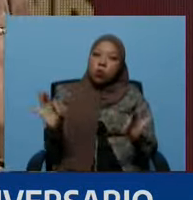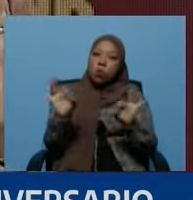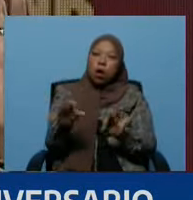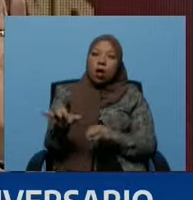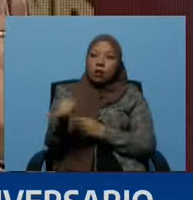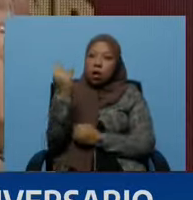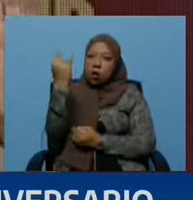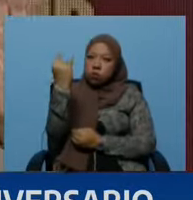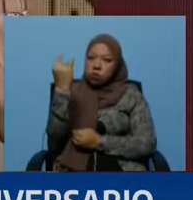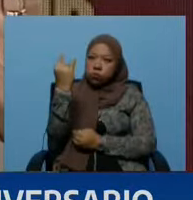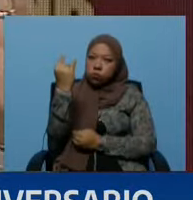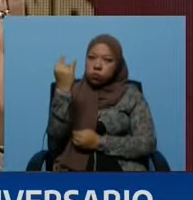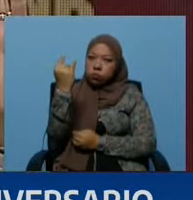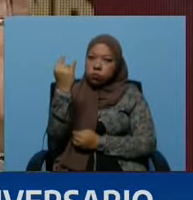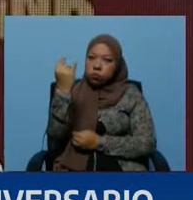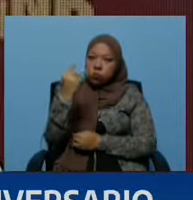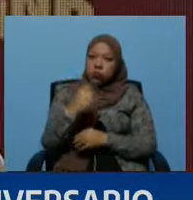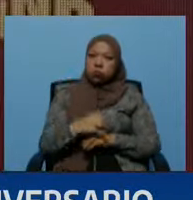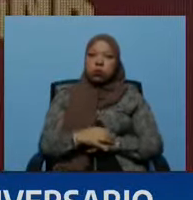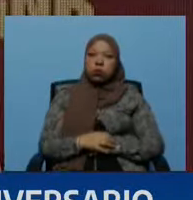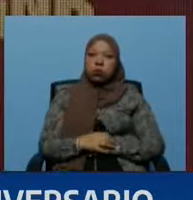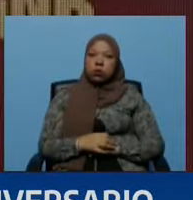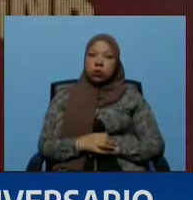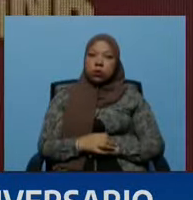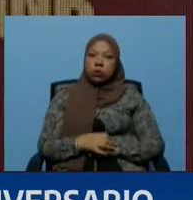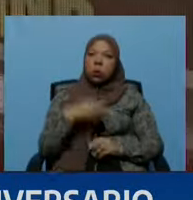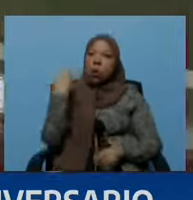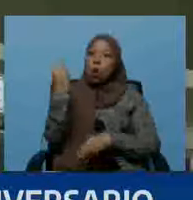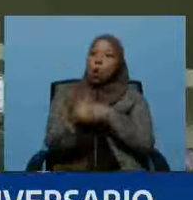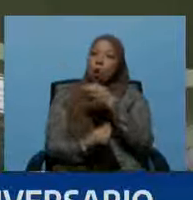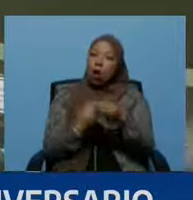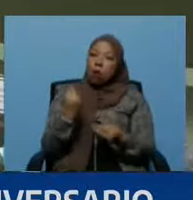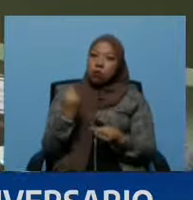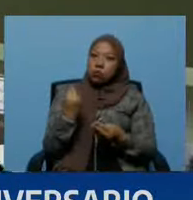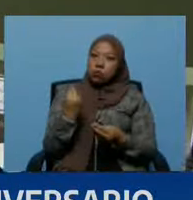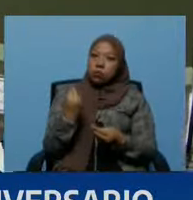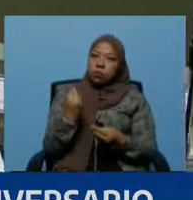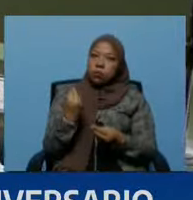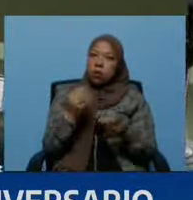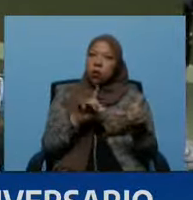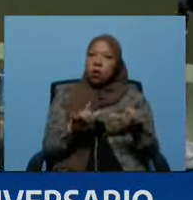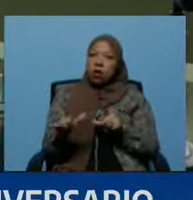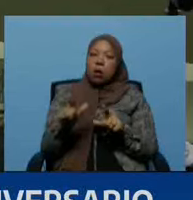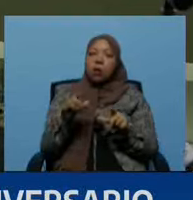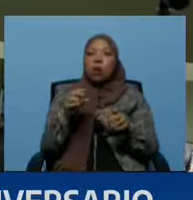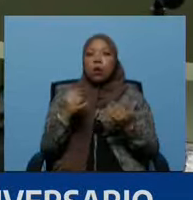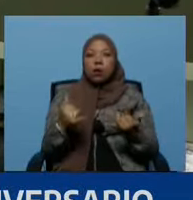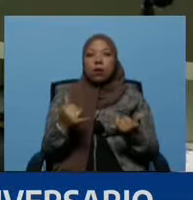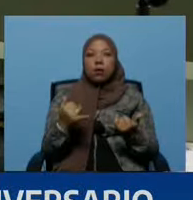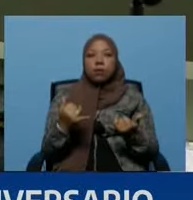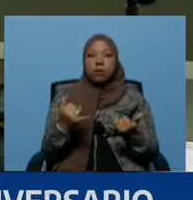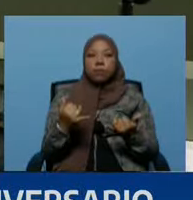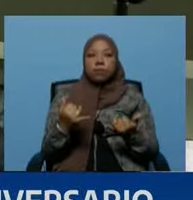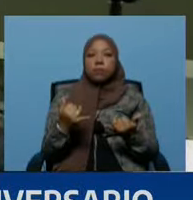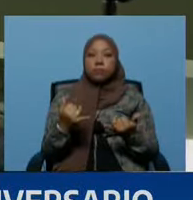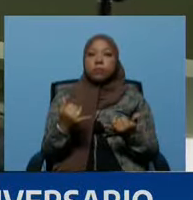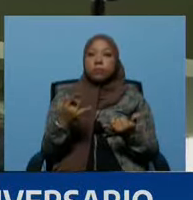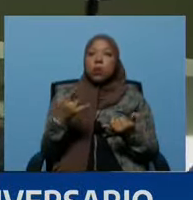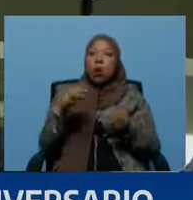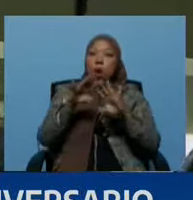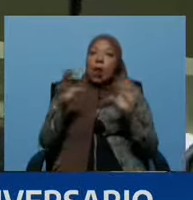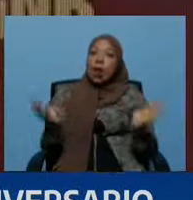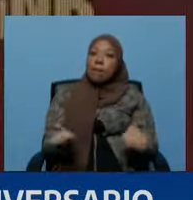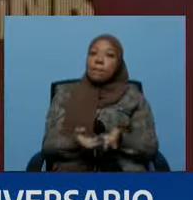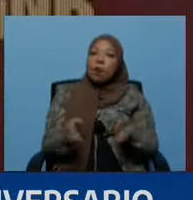engaño en este mundo. Ya estamos creciditos, ya estamos bastante creciditos. Que en el